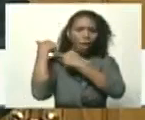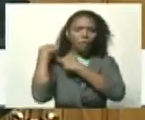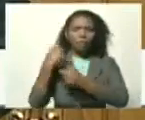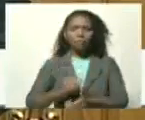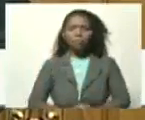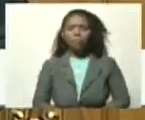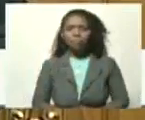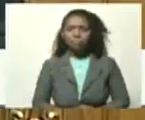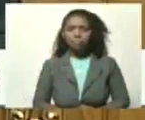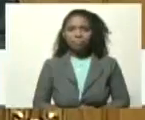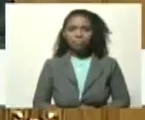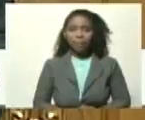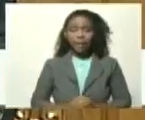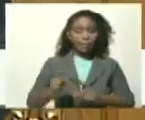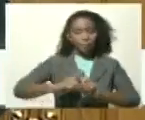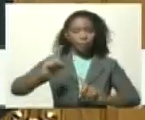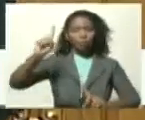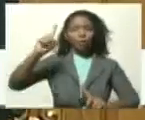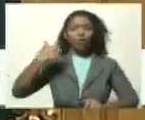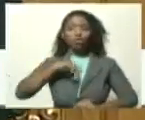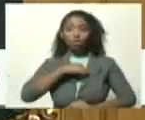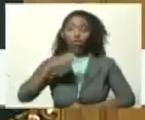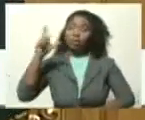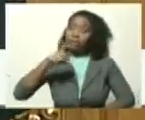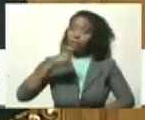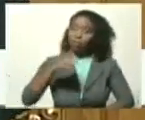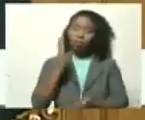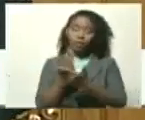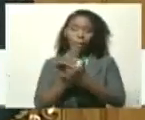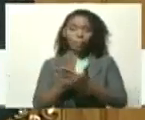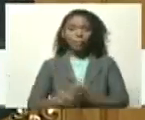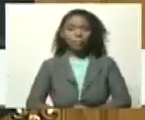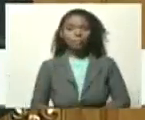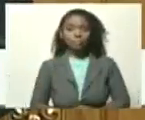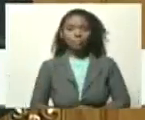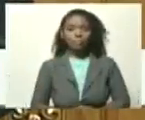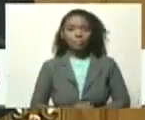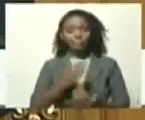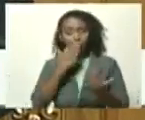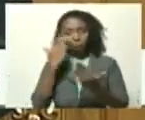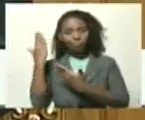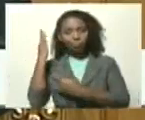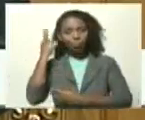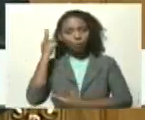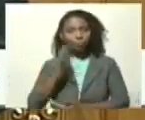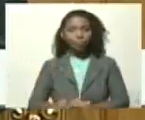es el corrientazo que siempre necesitamos, Iris.